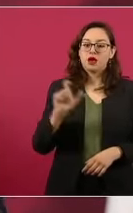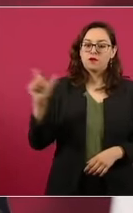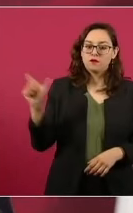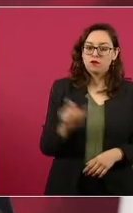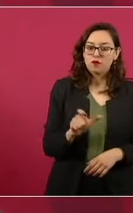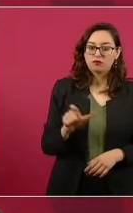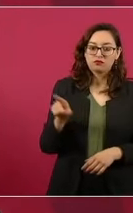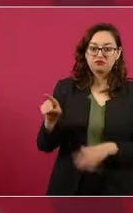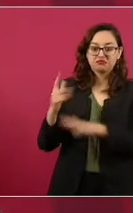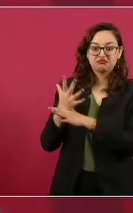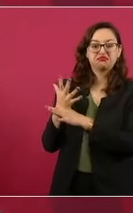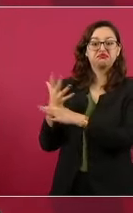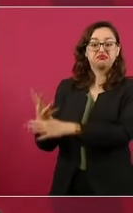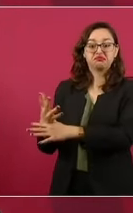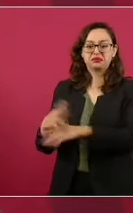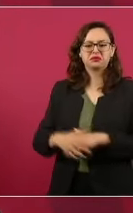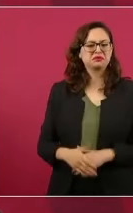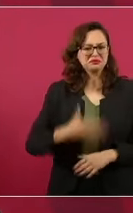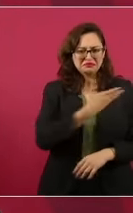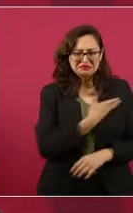por ningún motivo iba yo a llegar